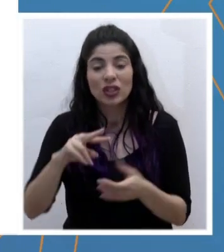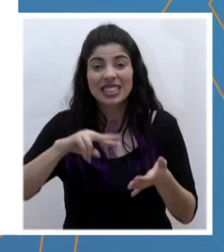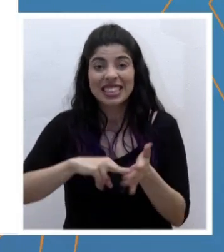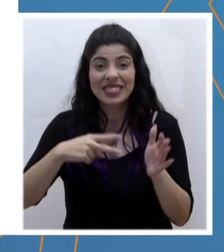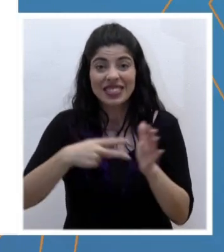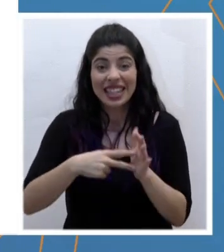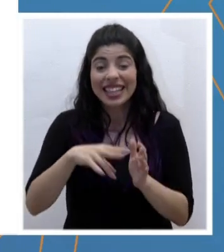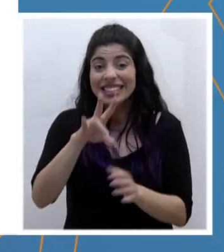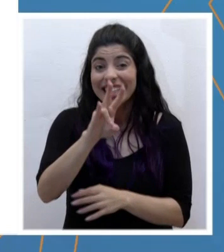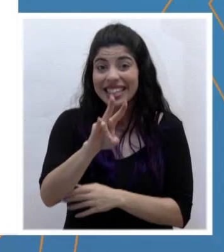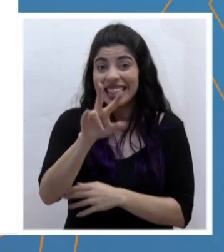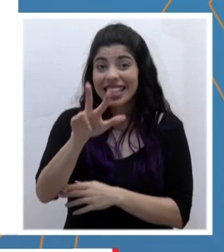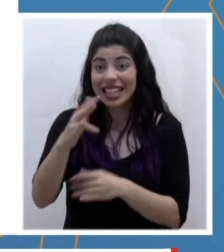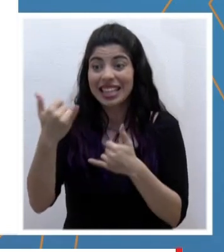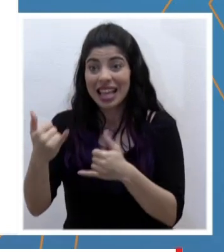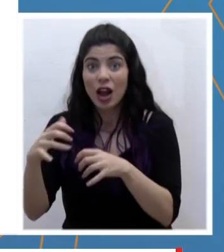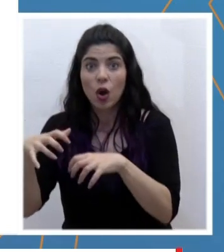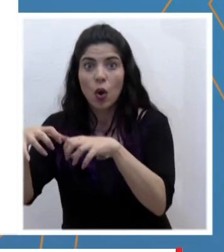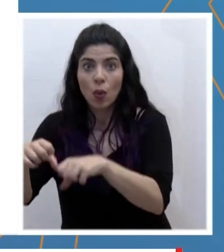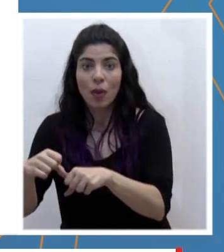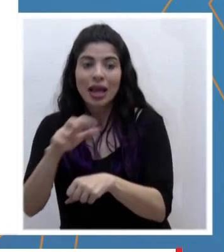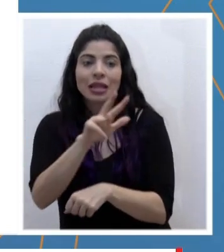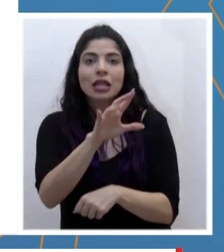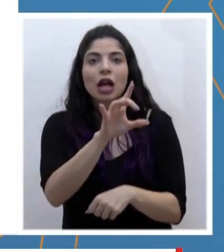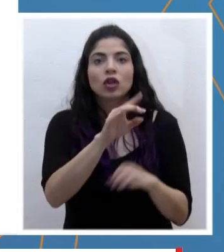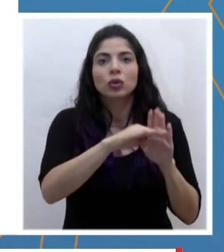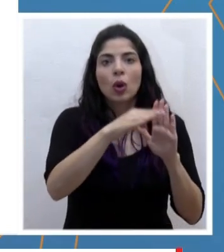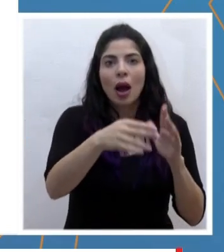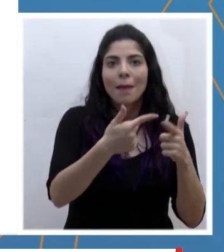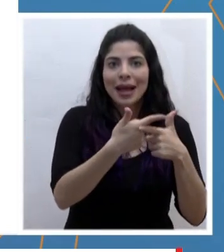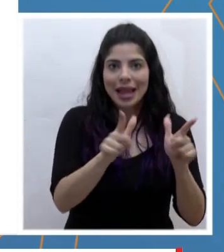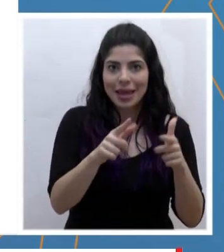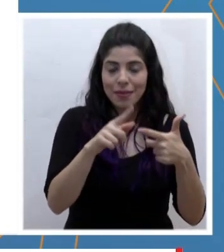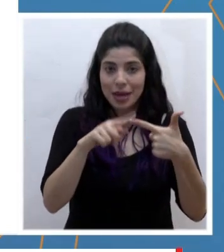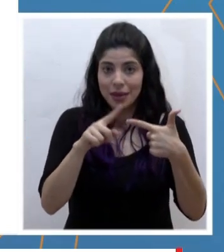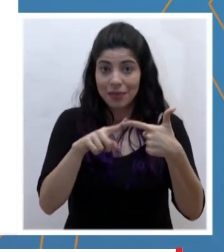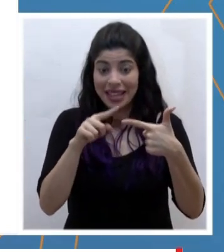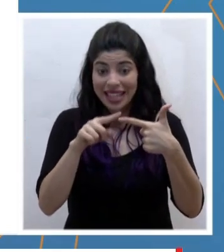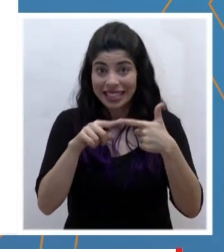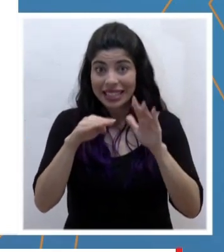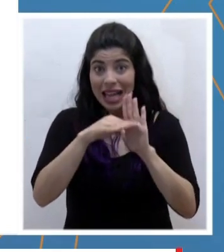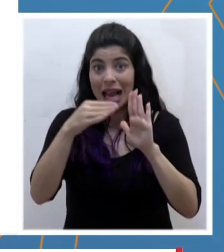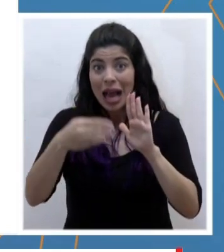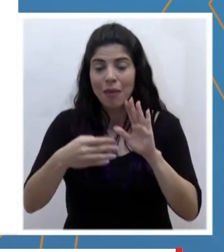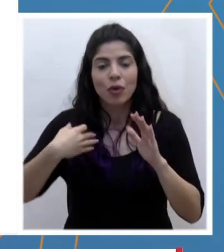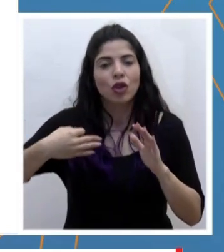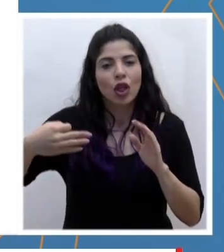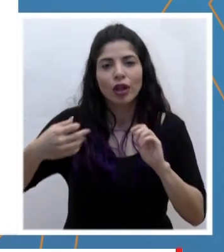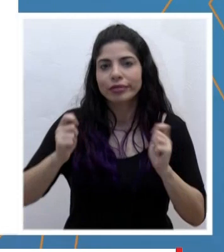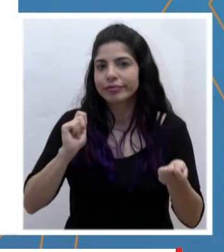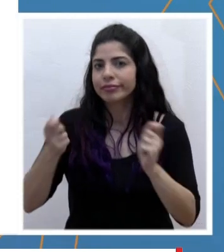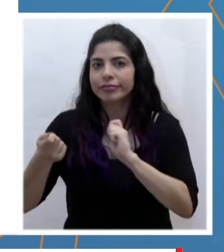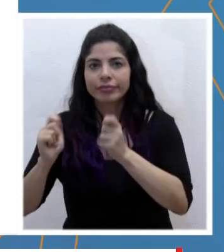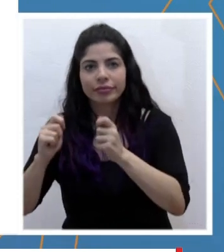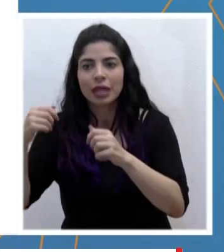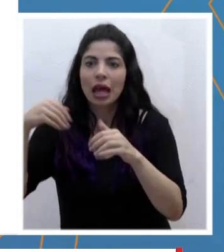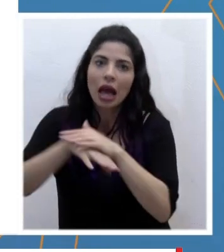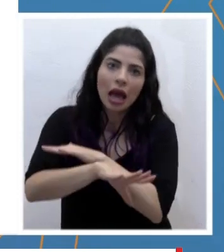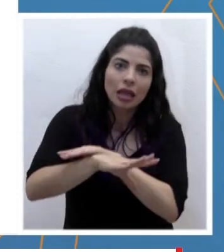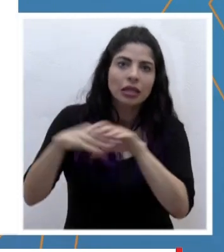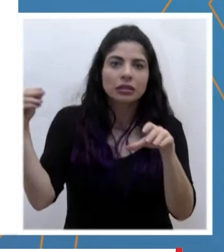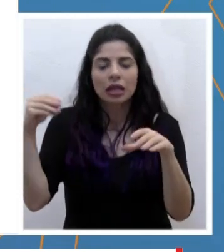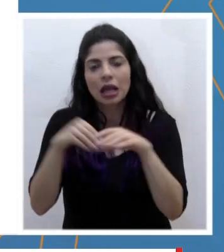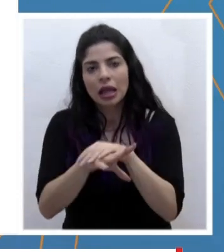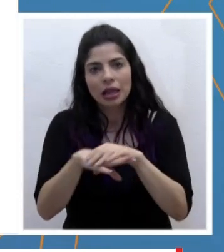decir, 73 están ocupadas y 38 libres. Esta foto de ocupación de camas cambia día a día, conforme van ingresando y